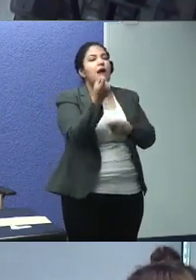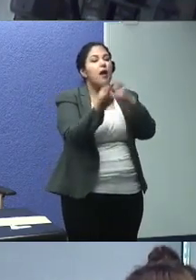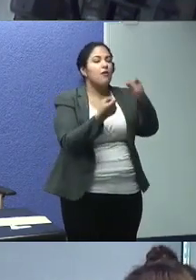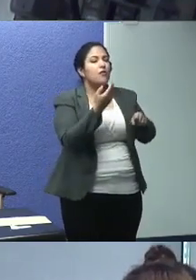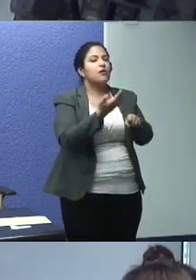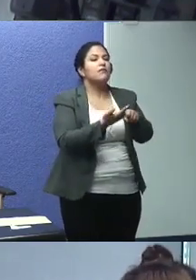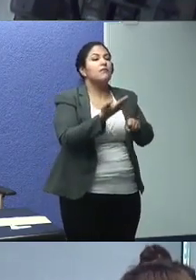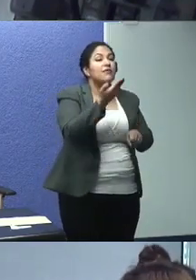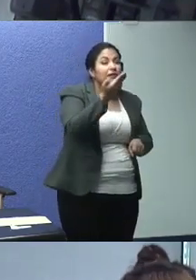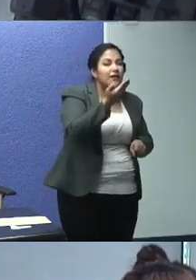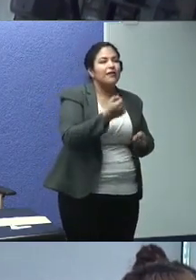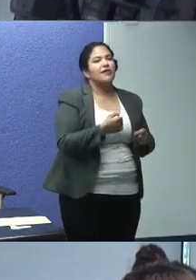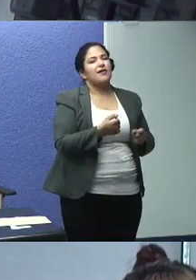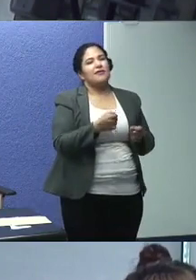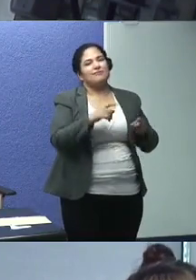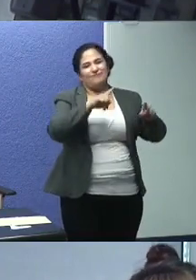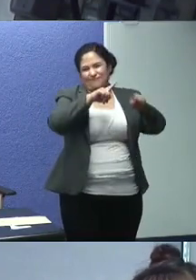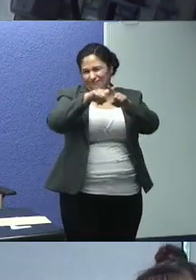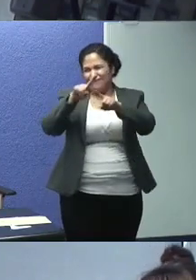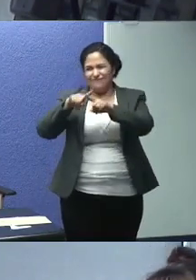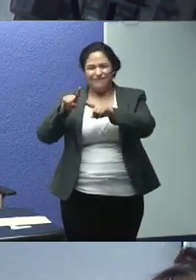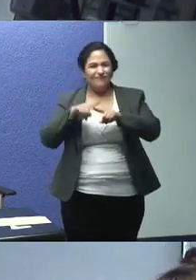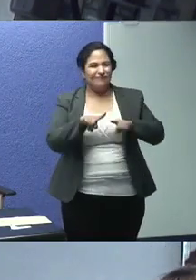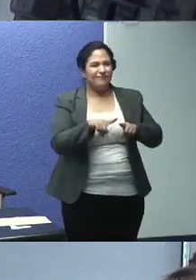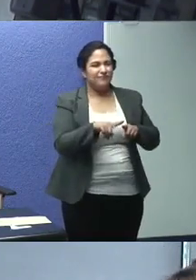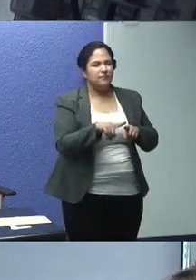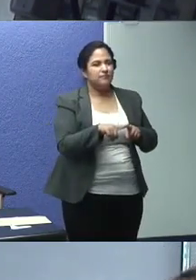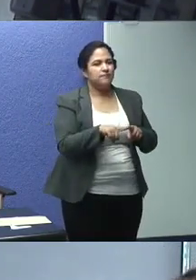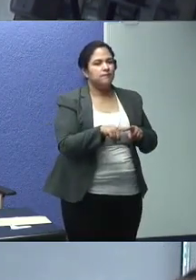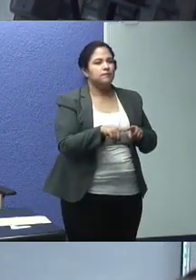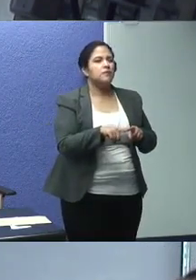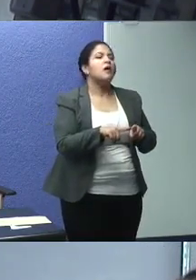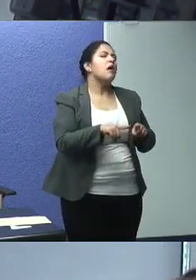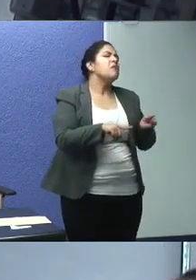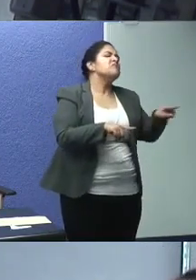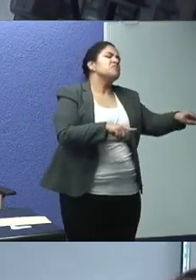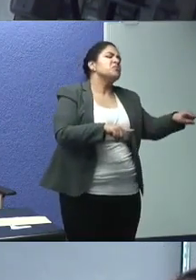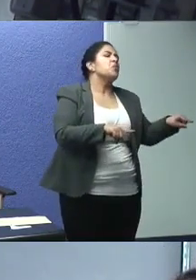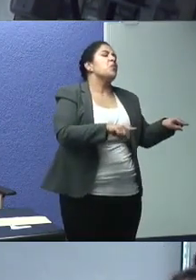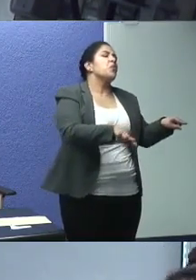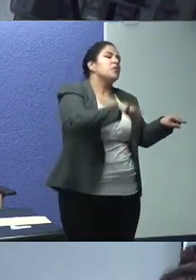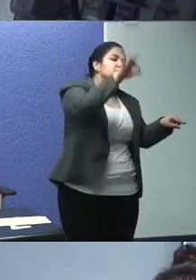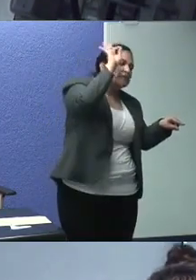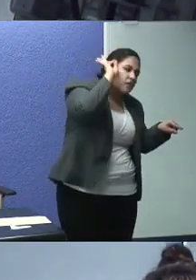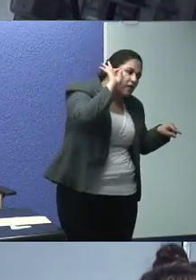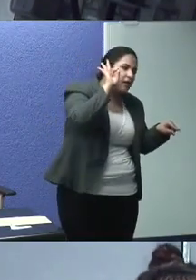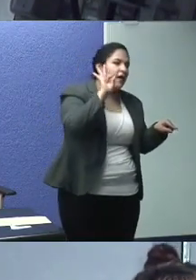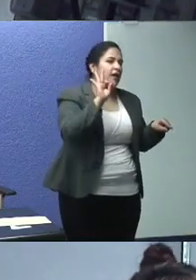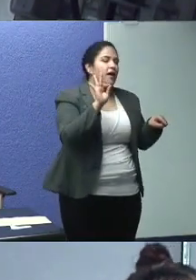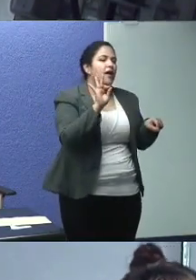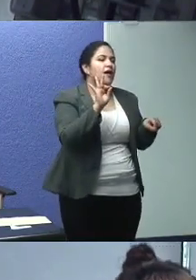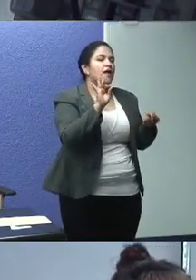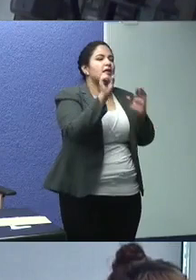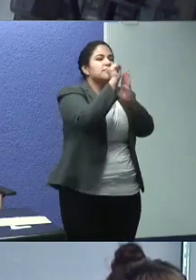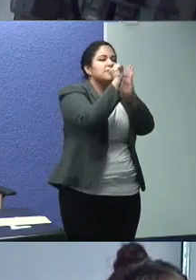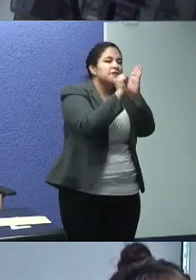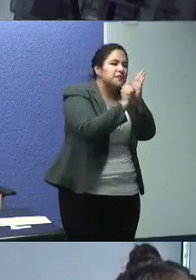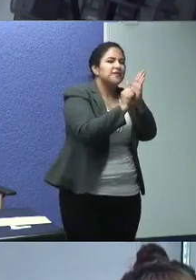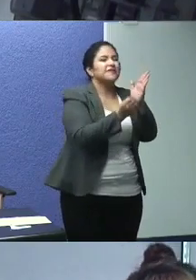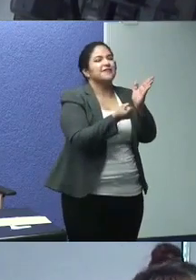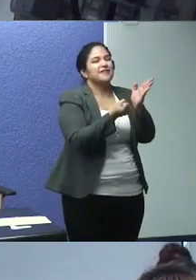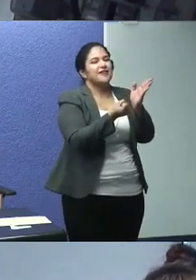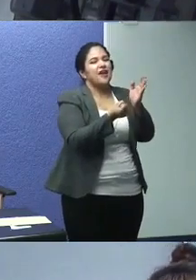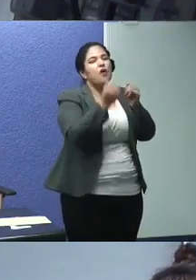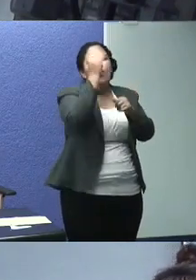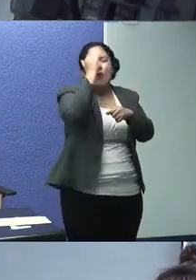vinculadas a esta temática como materias optativas en los últimos semestres, que tampoco hay